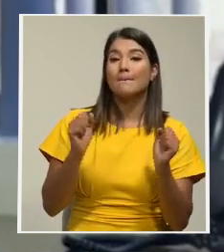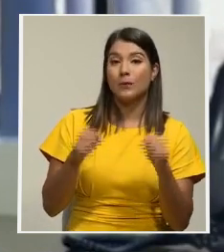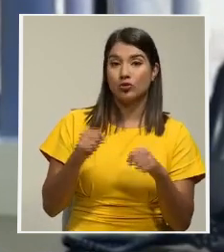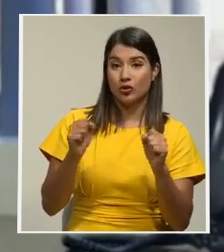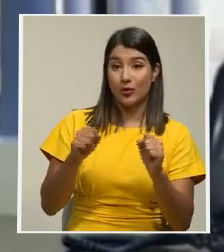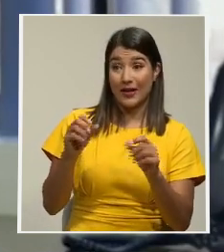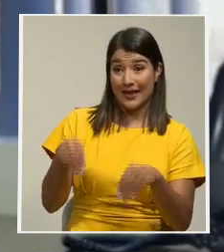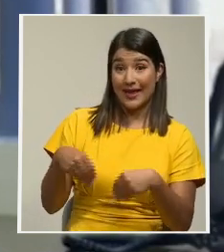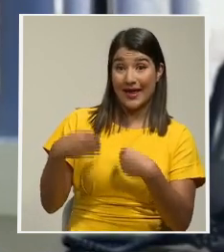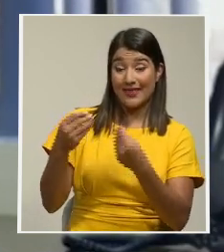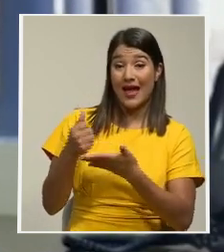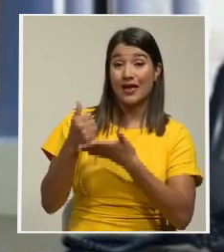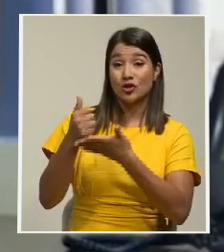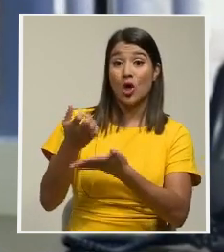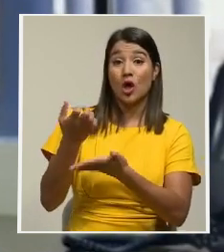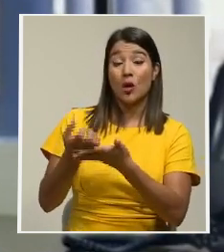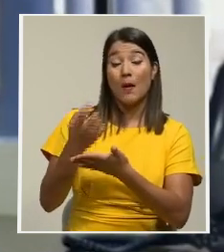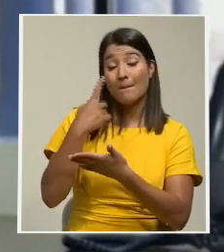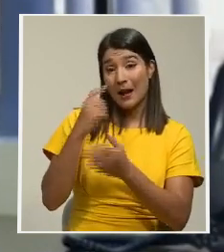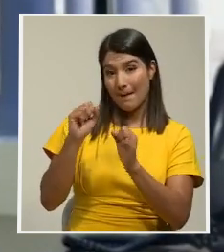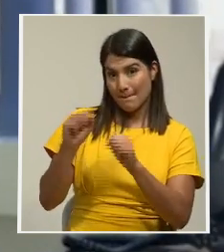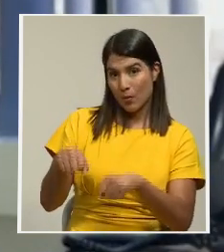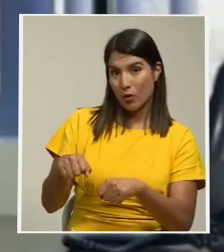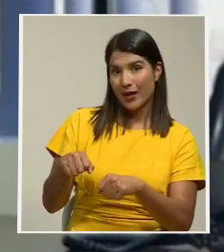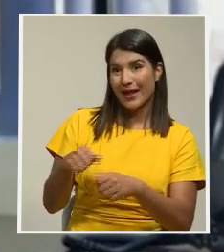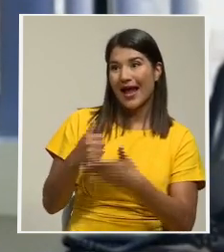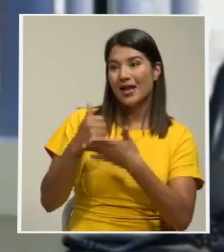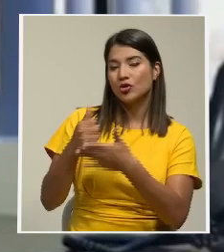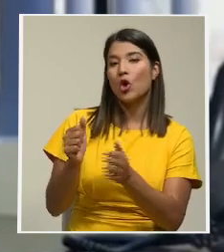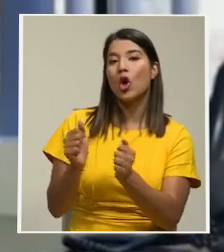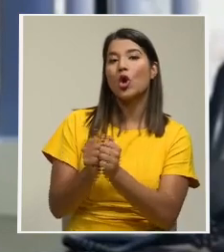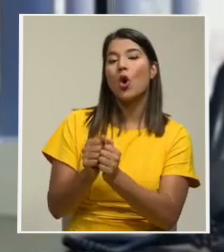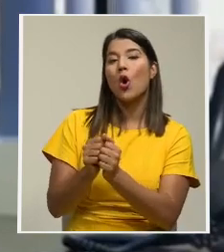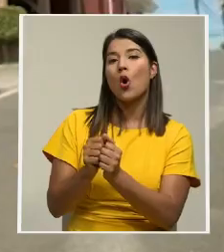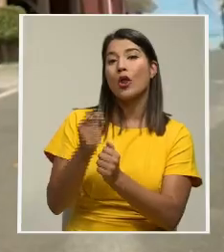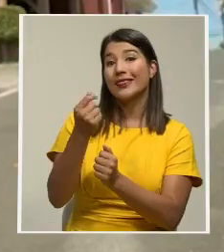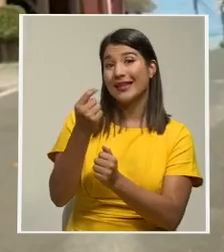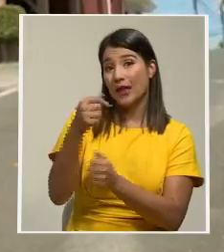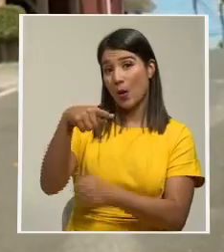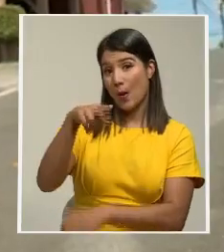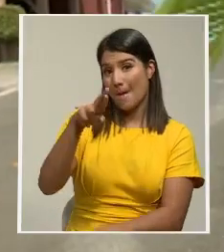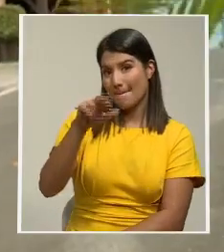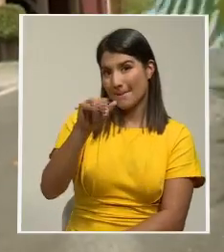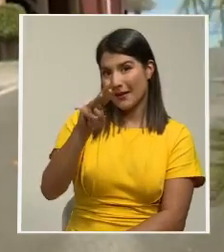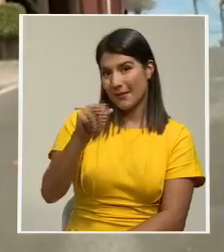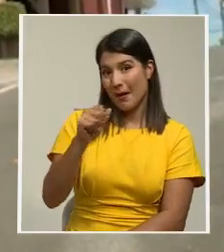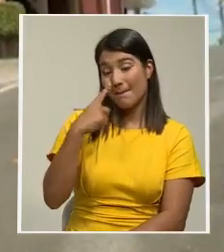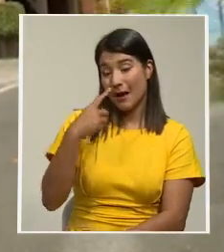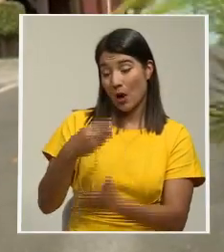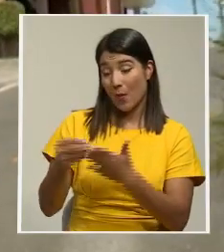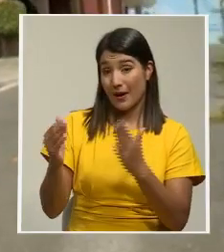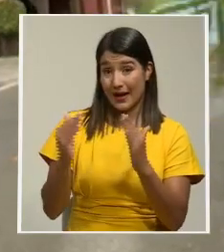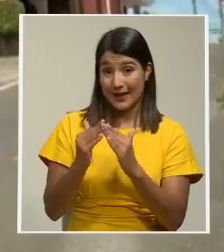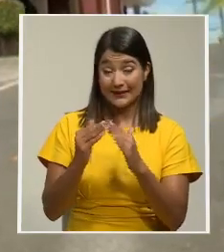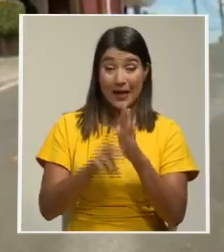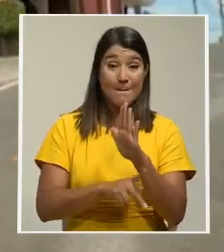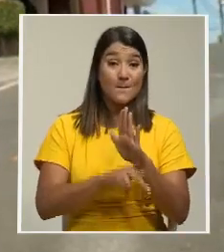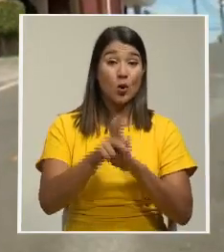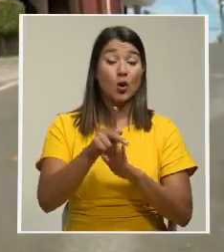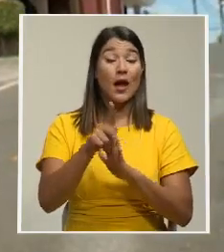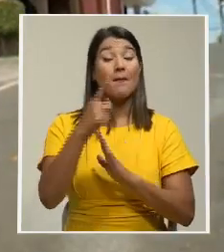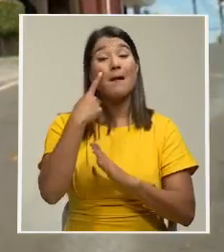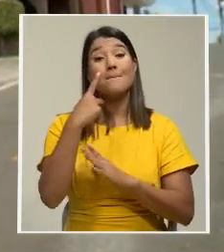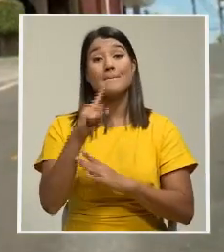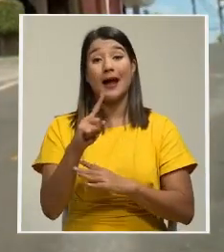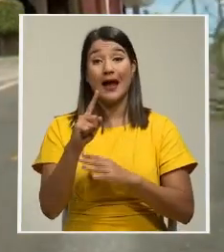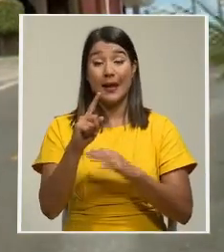da el subsidio para aportar a la prima para la adquisición de una vivienda. El programa de financiamiento para familias de ingresos